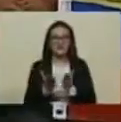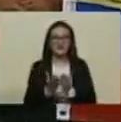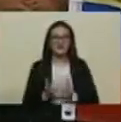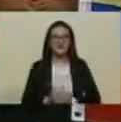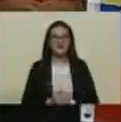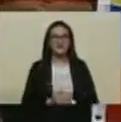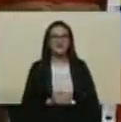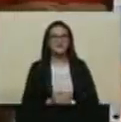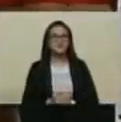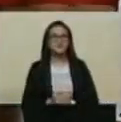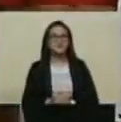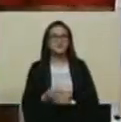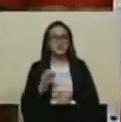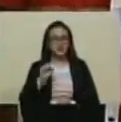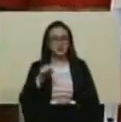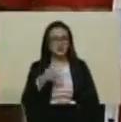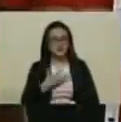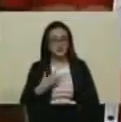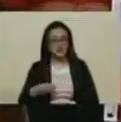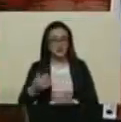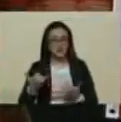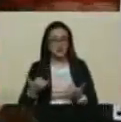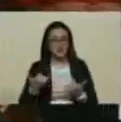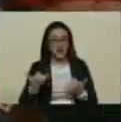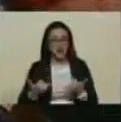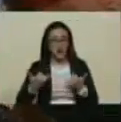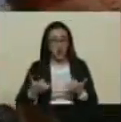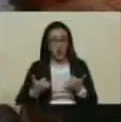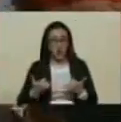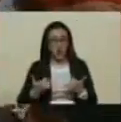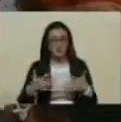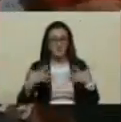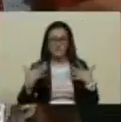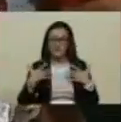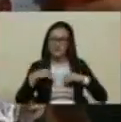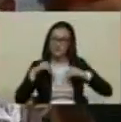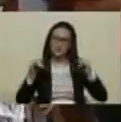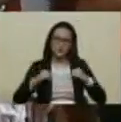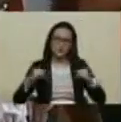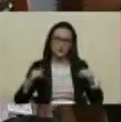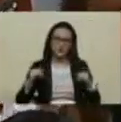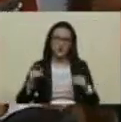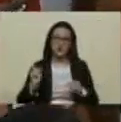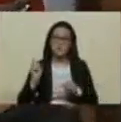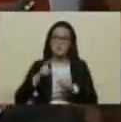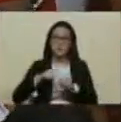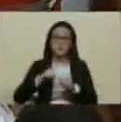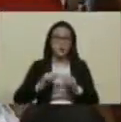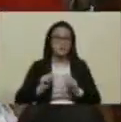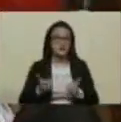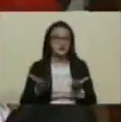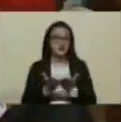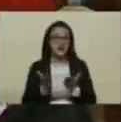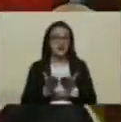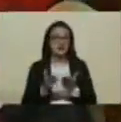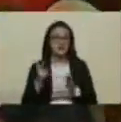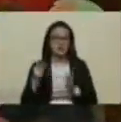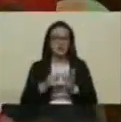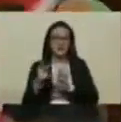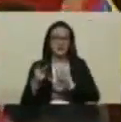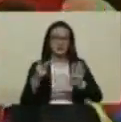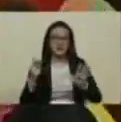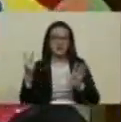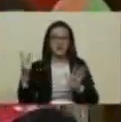2017-2018. Sí, presidente, tenemos hoy la felicidad de que están incorporándose a la actividad escolar